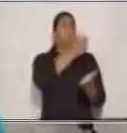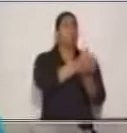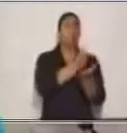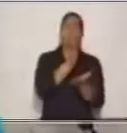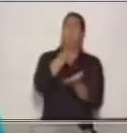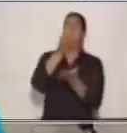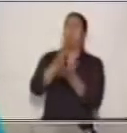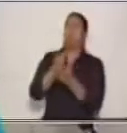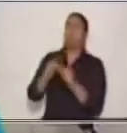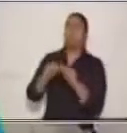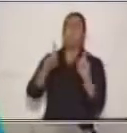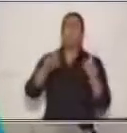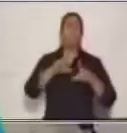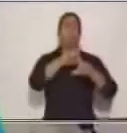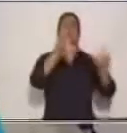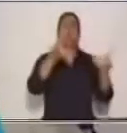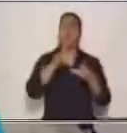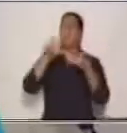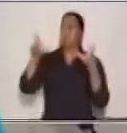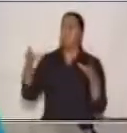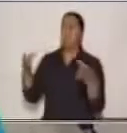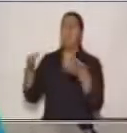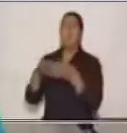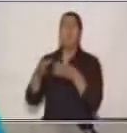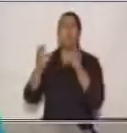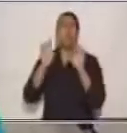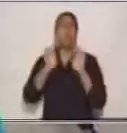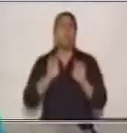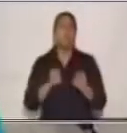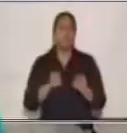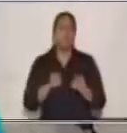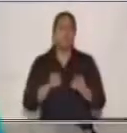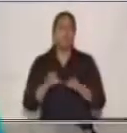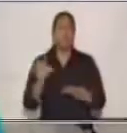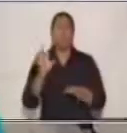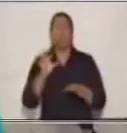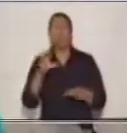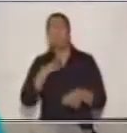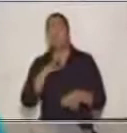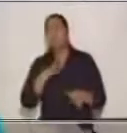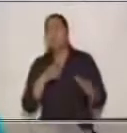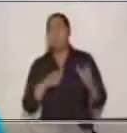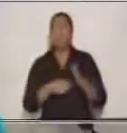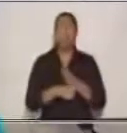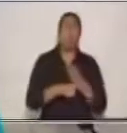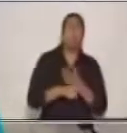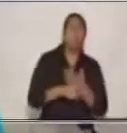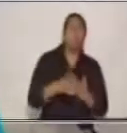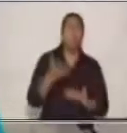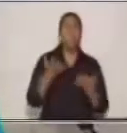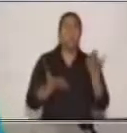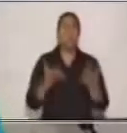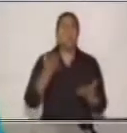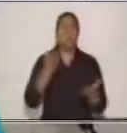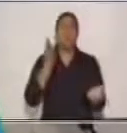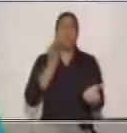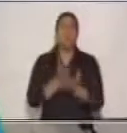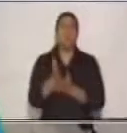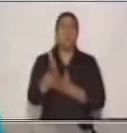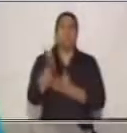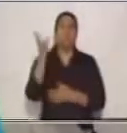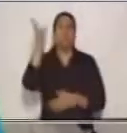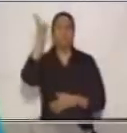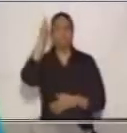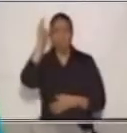discriminadas, aquellas personas que han tenido o han pasado problemas de abuso sexual. A través de la recreación se